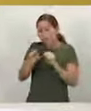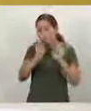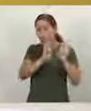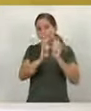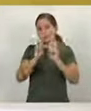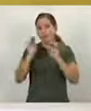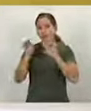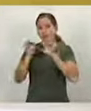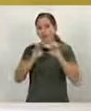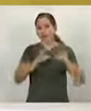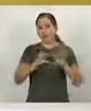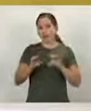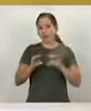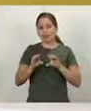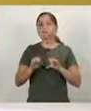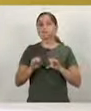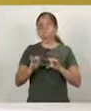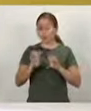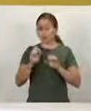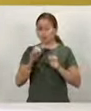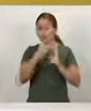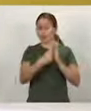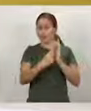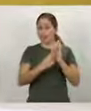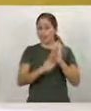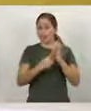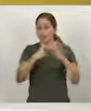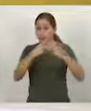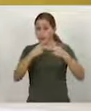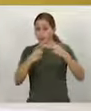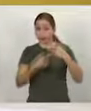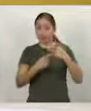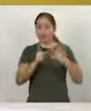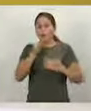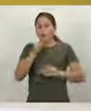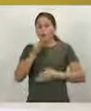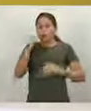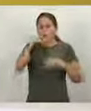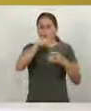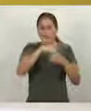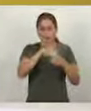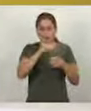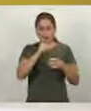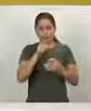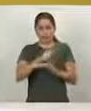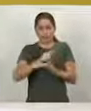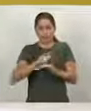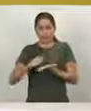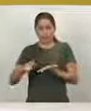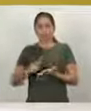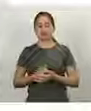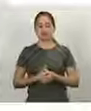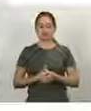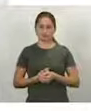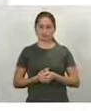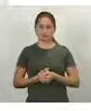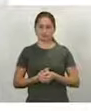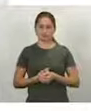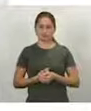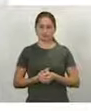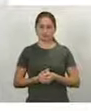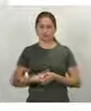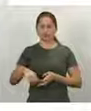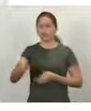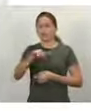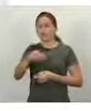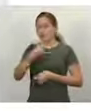Gómez García, elementos que puedes incorporar en tus anotaciones. También